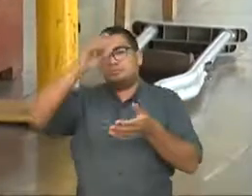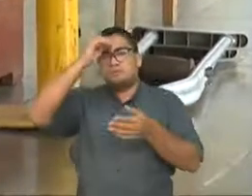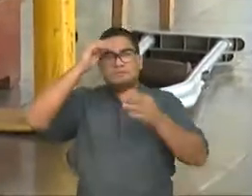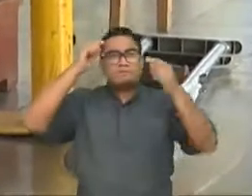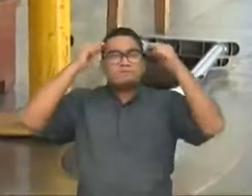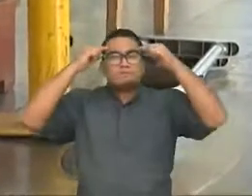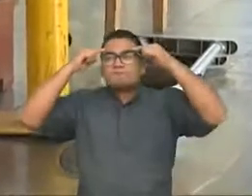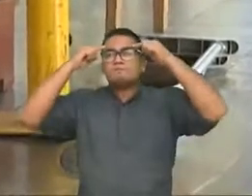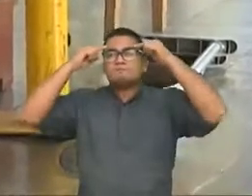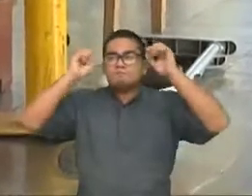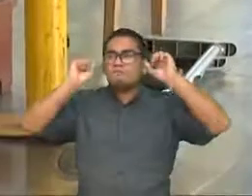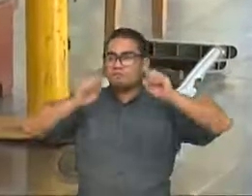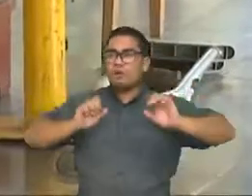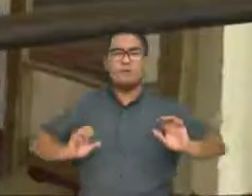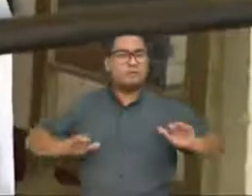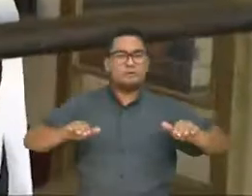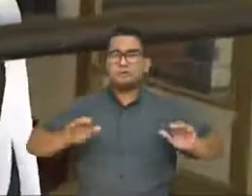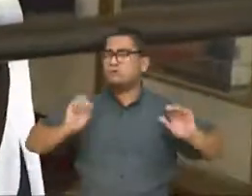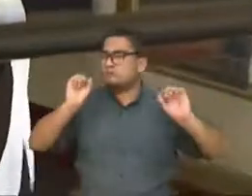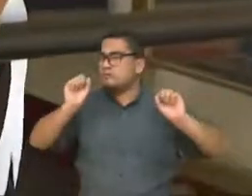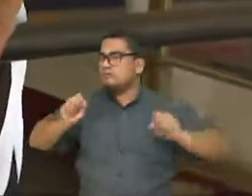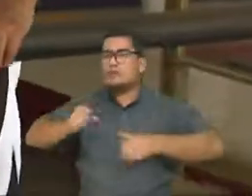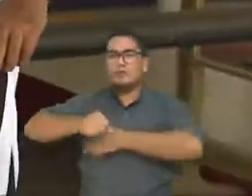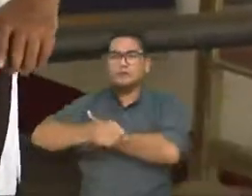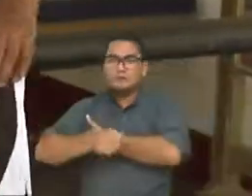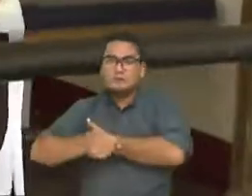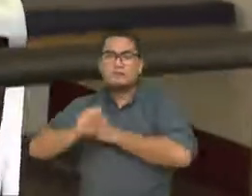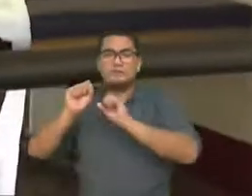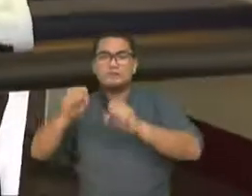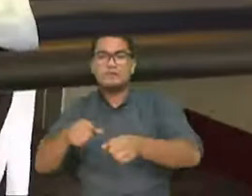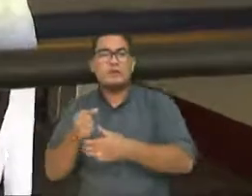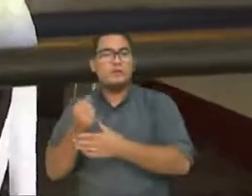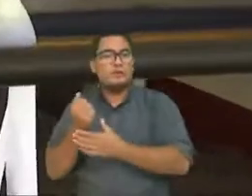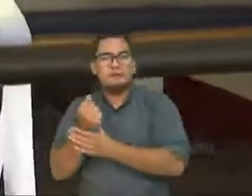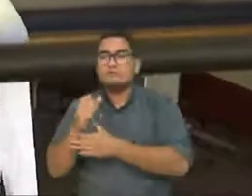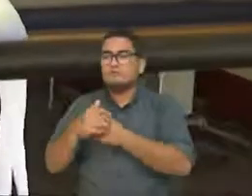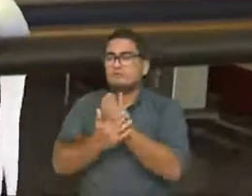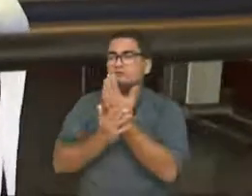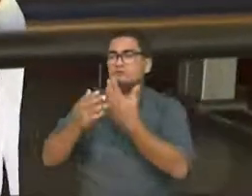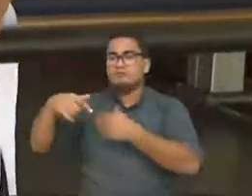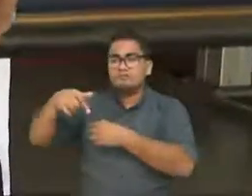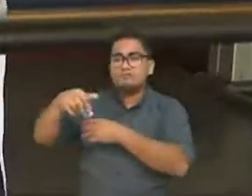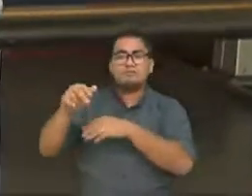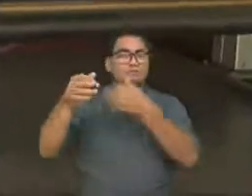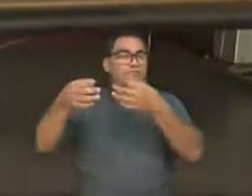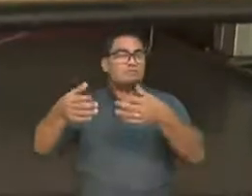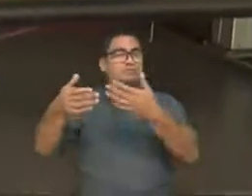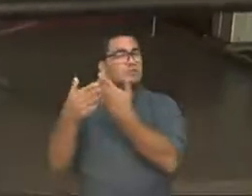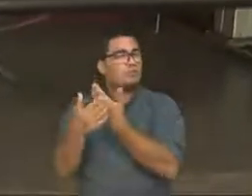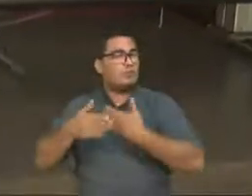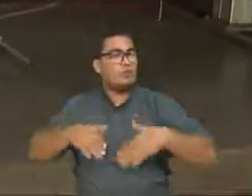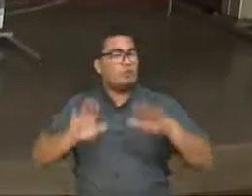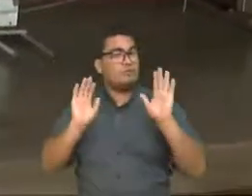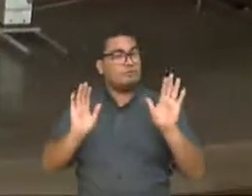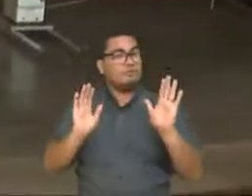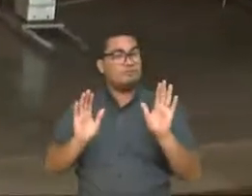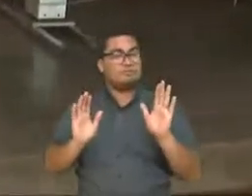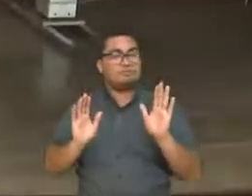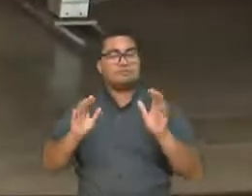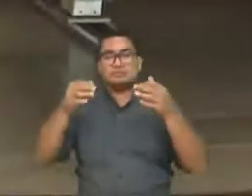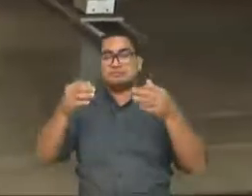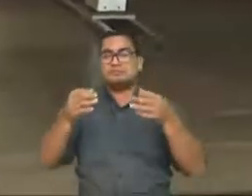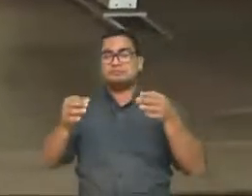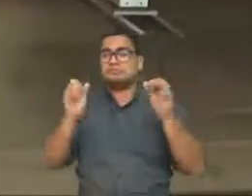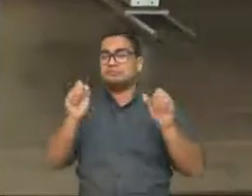cerebro, sus pensamientos, en hacer lo que hacían cotidianamente va a ser menos traumático, adaptarse